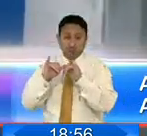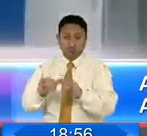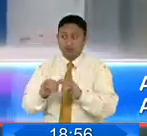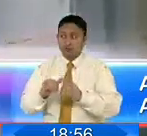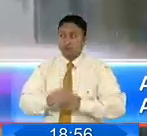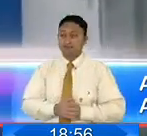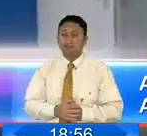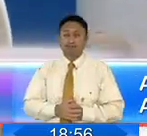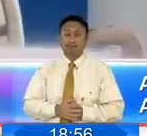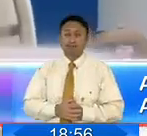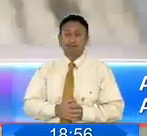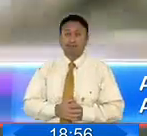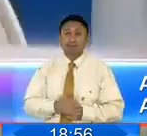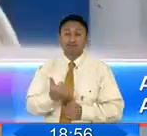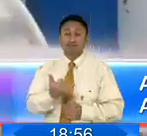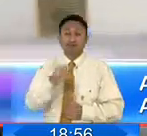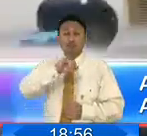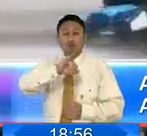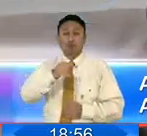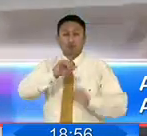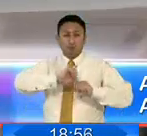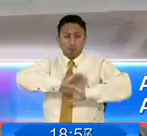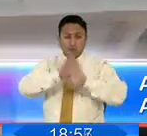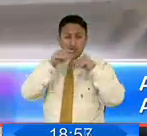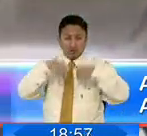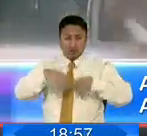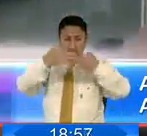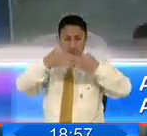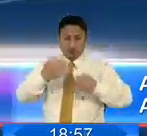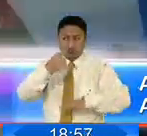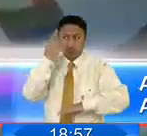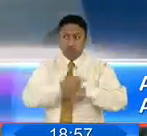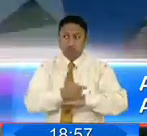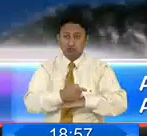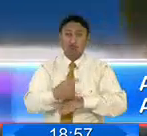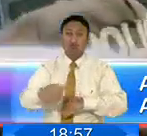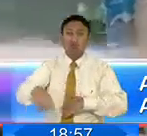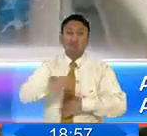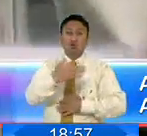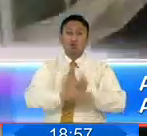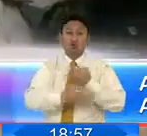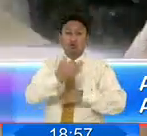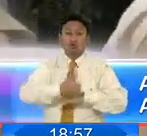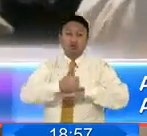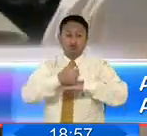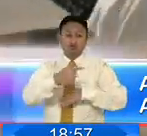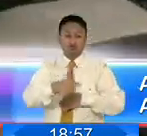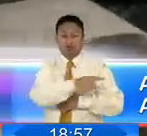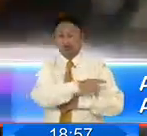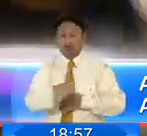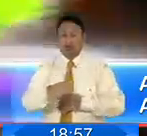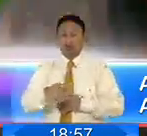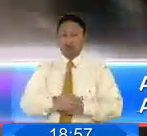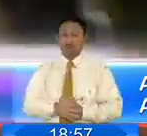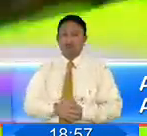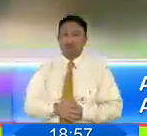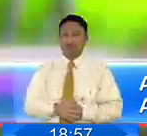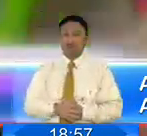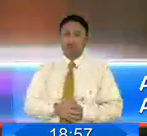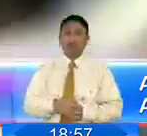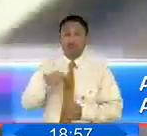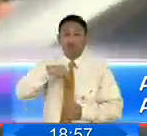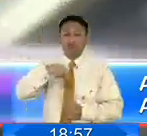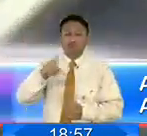domiciliario, hasta que la mañana de este jueves se dio cumplimiento a lo dispuesto por el Tribunal de Juzgamiento, que daba paso a